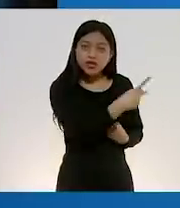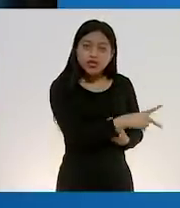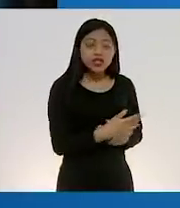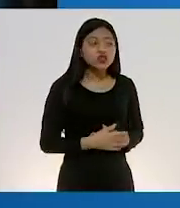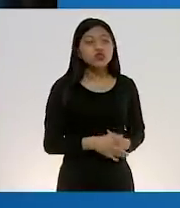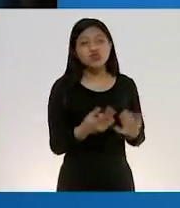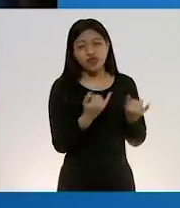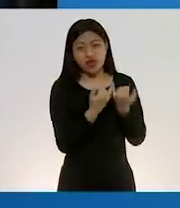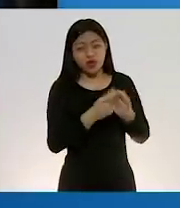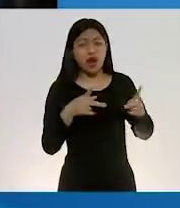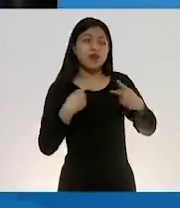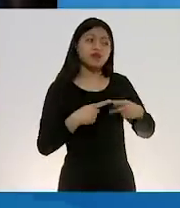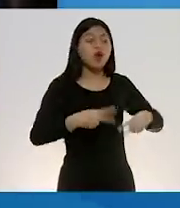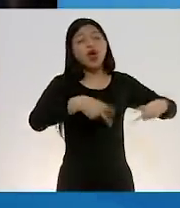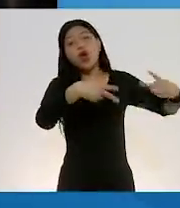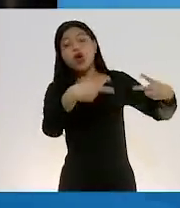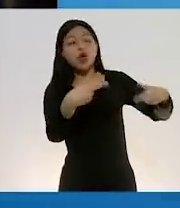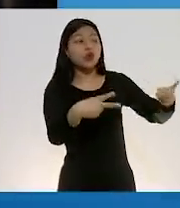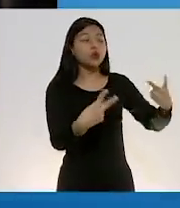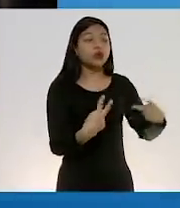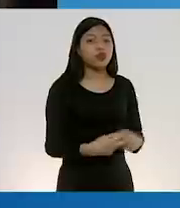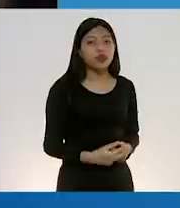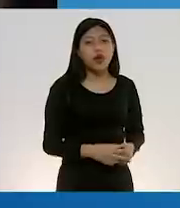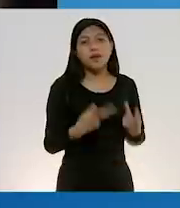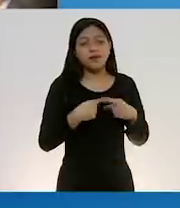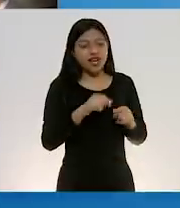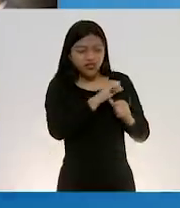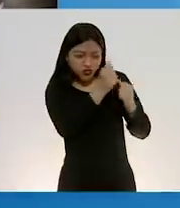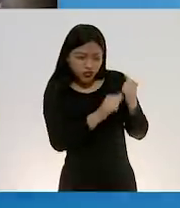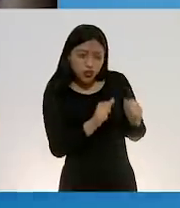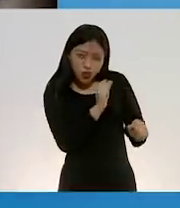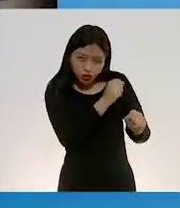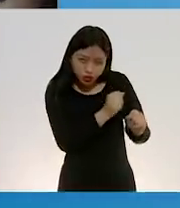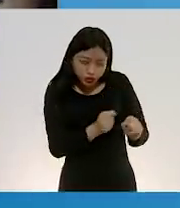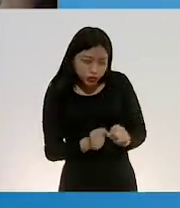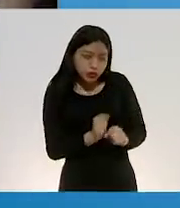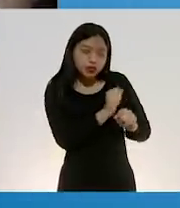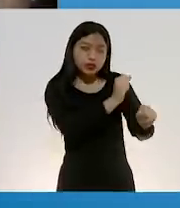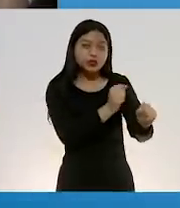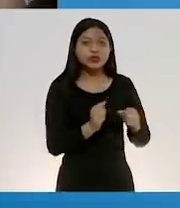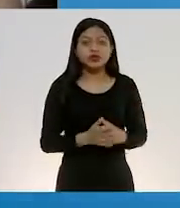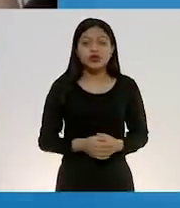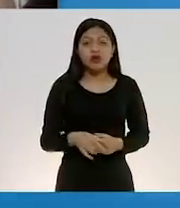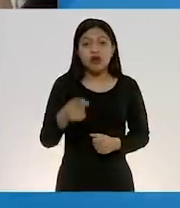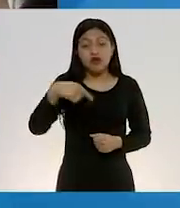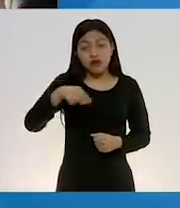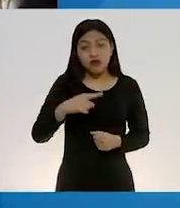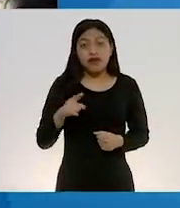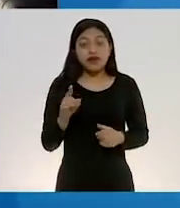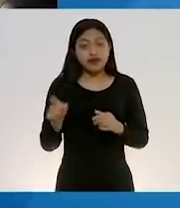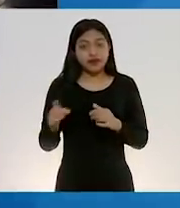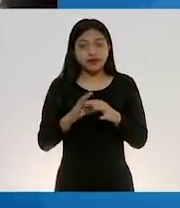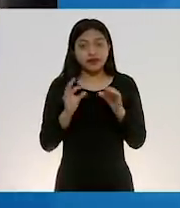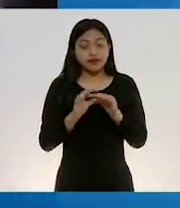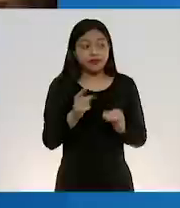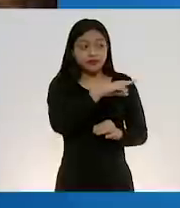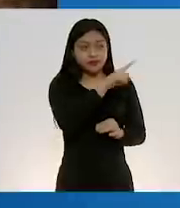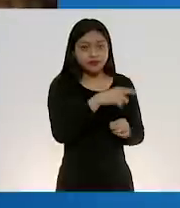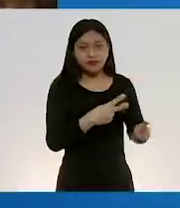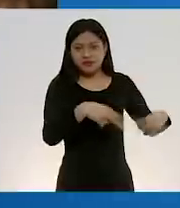los comerciantes sigue el de los artesanos y gentes de oficio, pues así lo manifiestan los obradores y tiendas donde